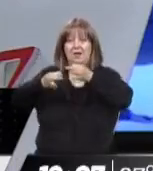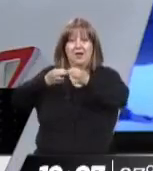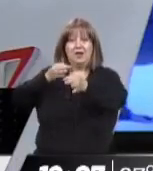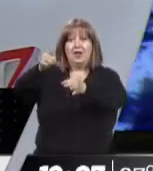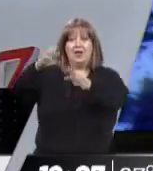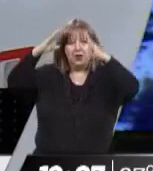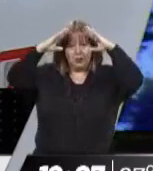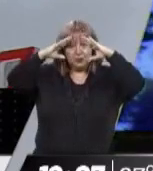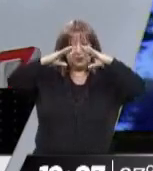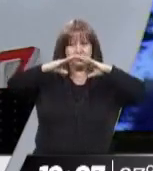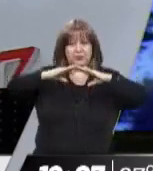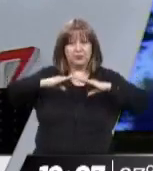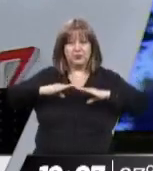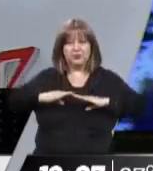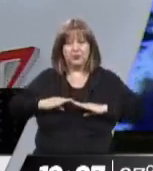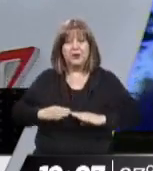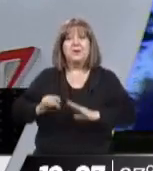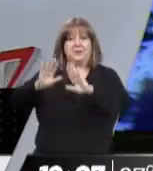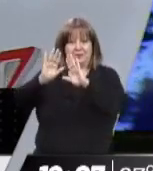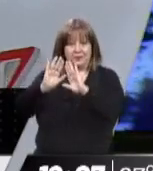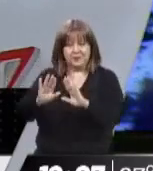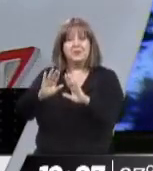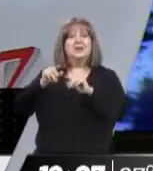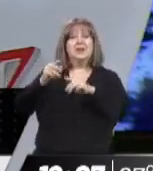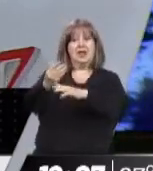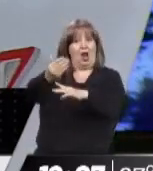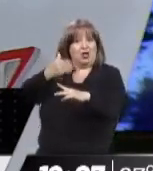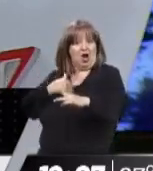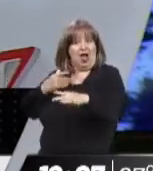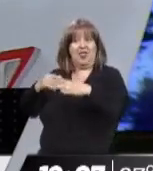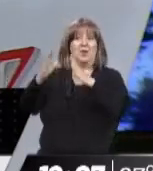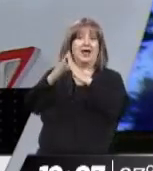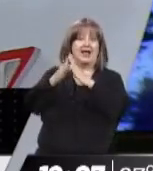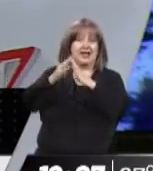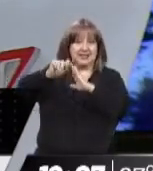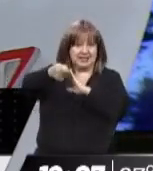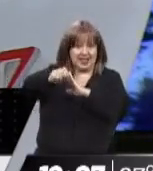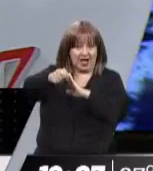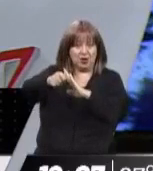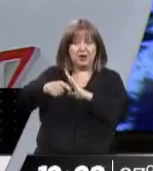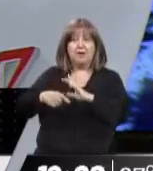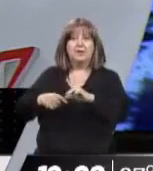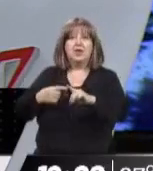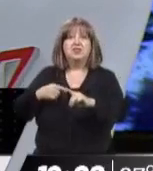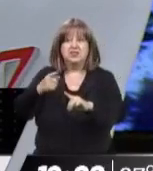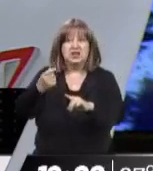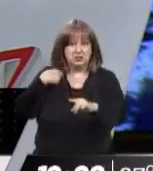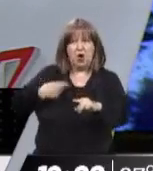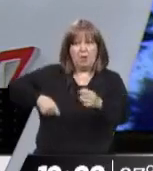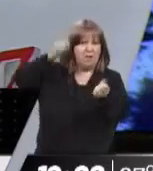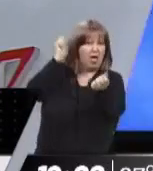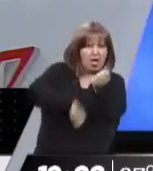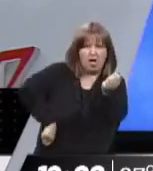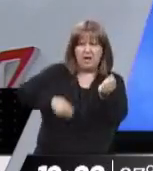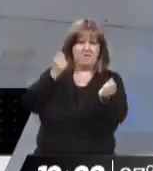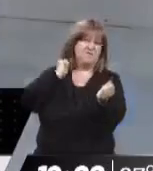establecer nuevamente el vínculo con quienes estaban en el exterior de la vivienda, pero amenazaba con autolesionarse, y